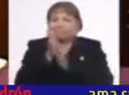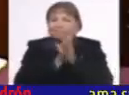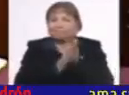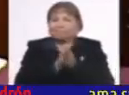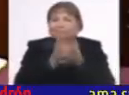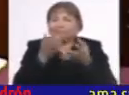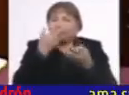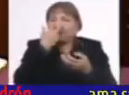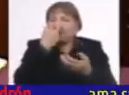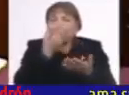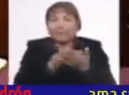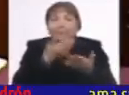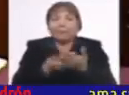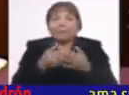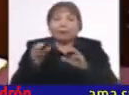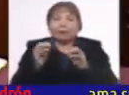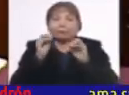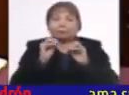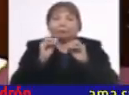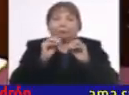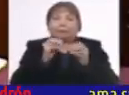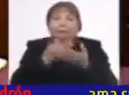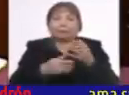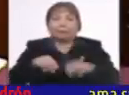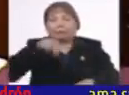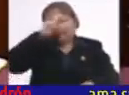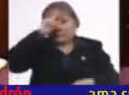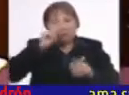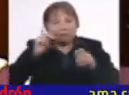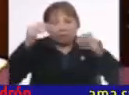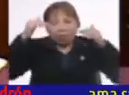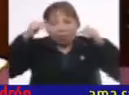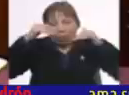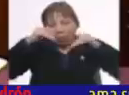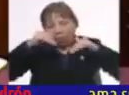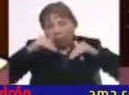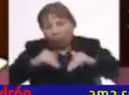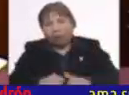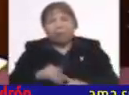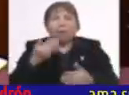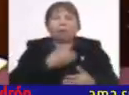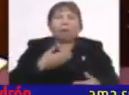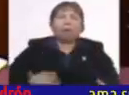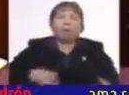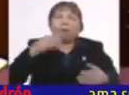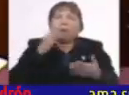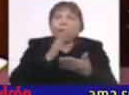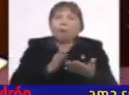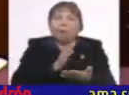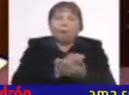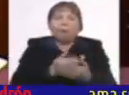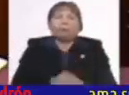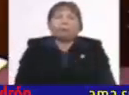ver en que afrontaba a que el país no se siga hundiendo y en un sector tan difícil